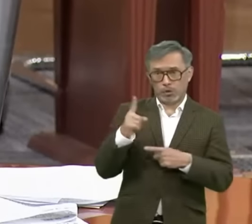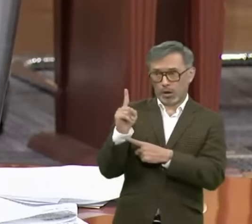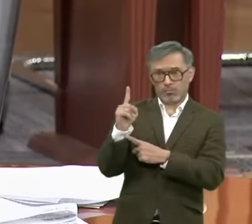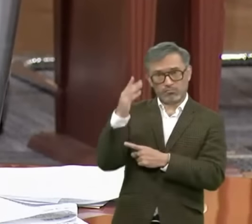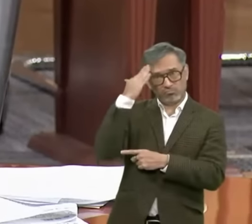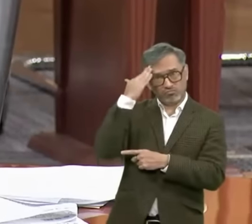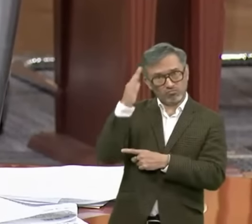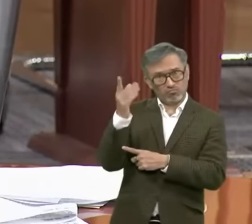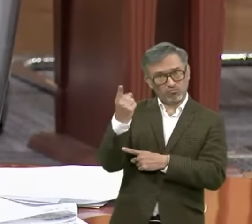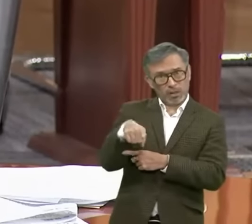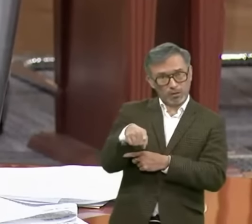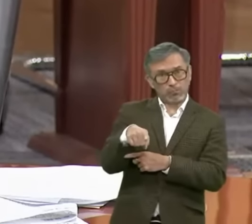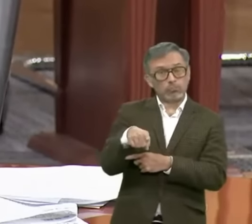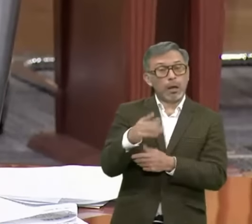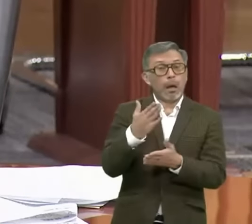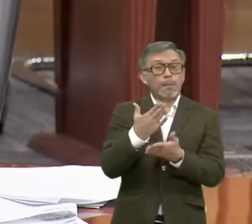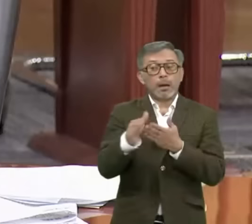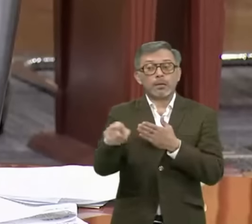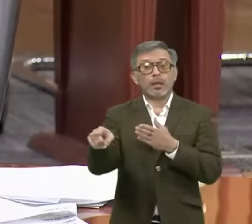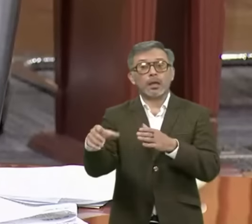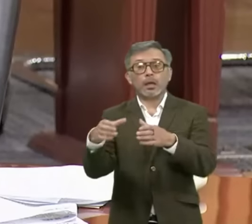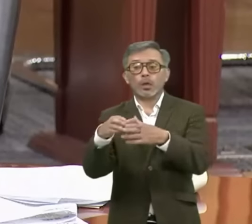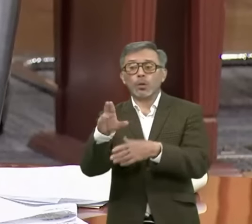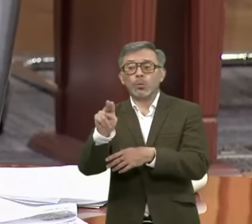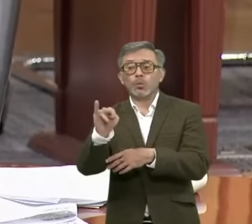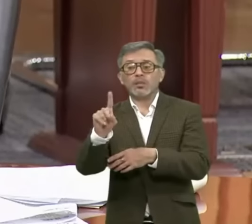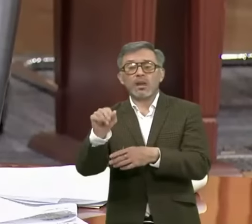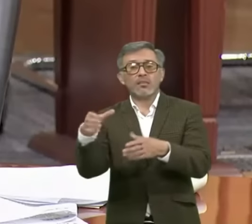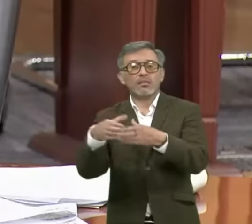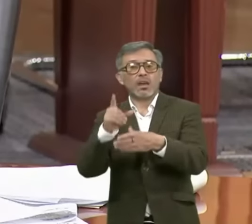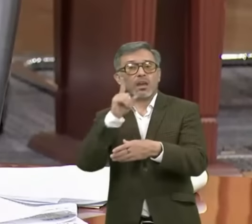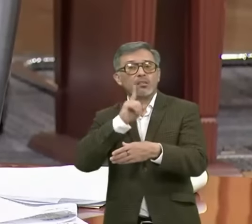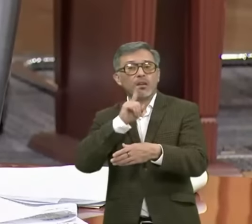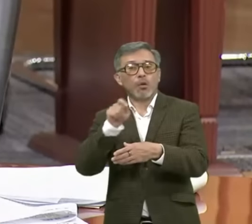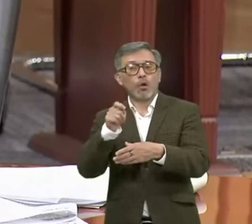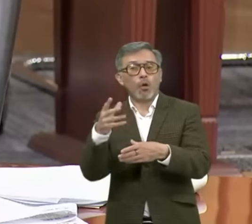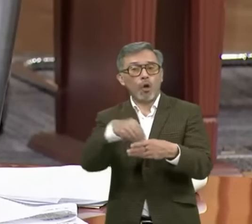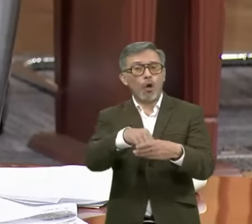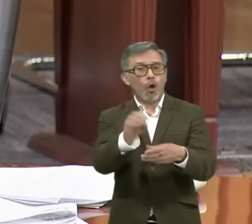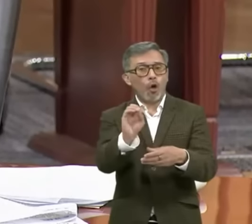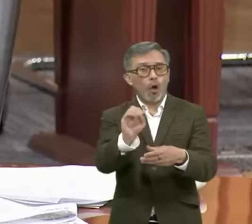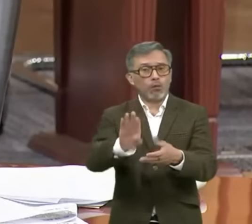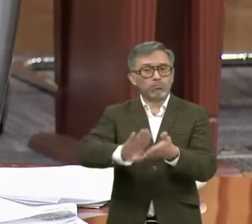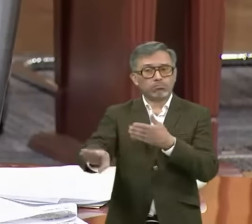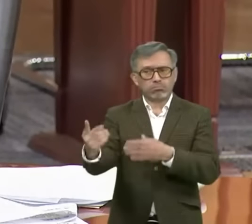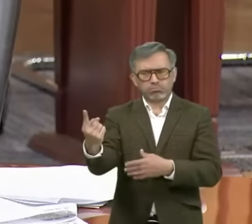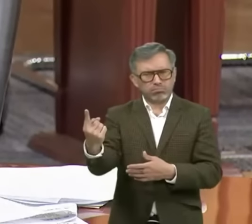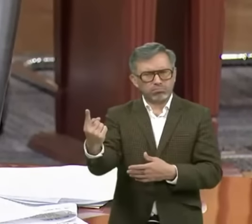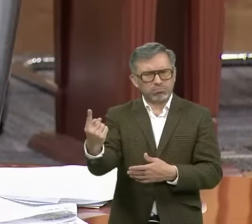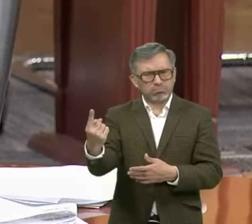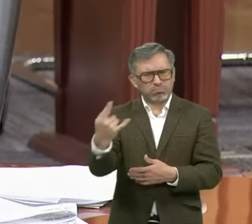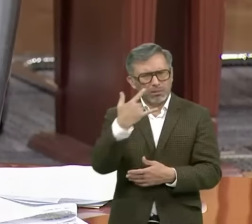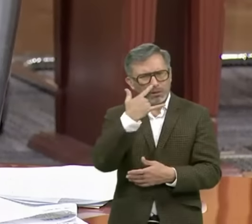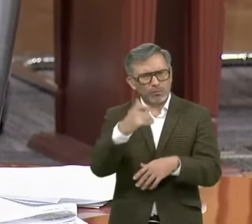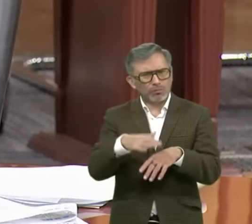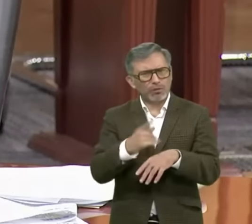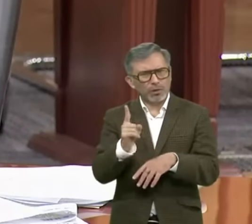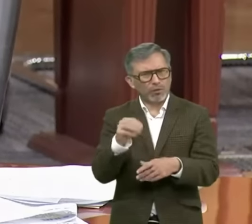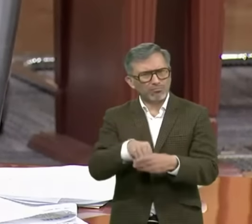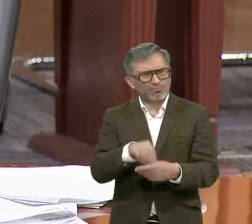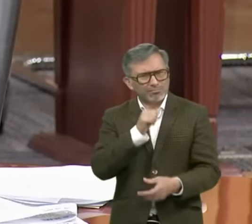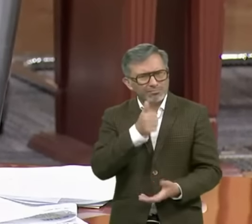género, que no sé por qué la excluyeron de esa conformación, y además sin que